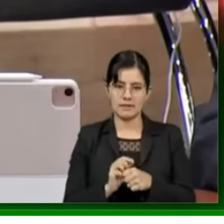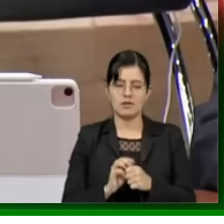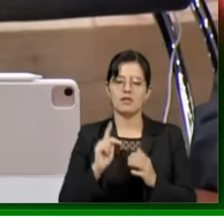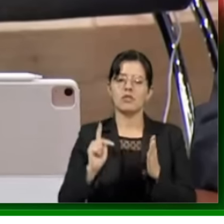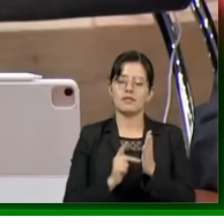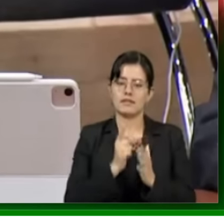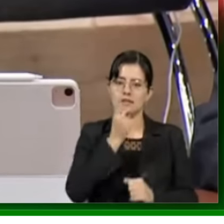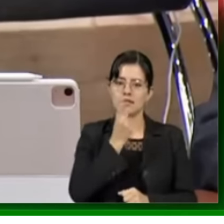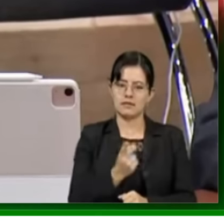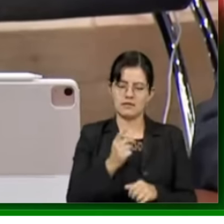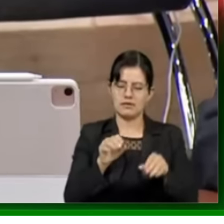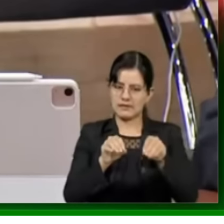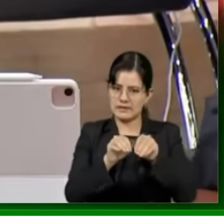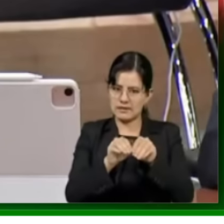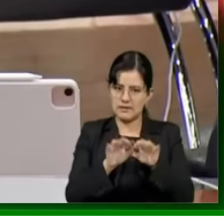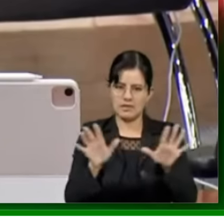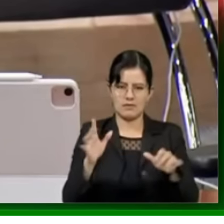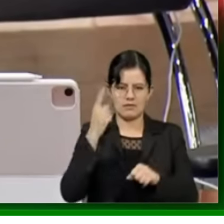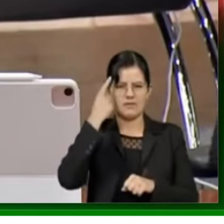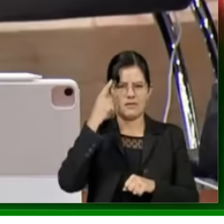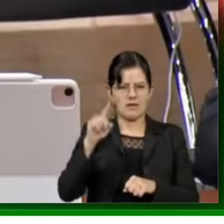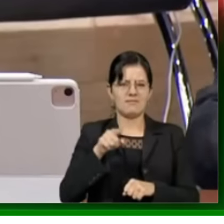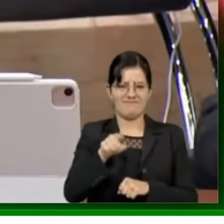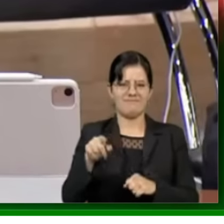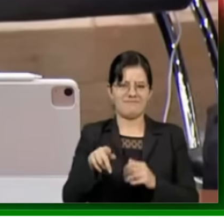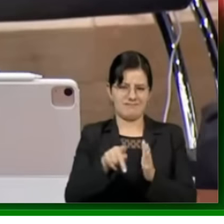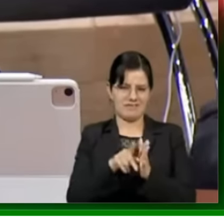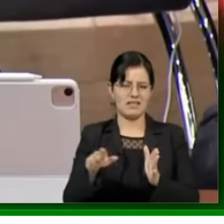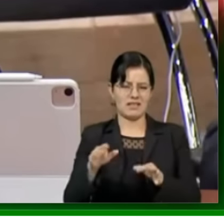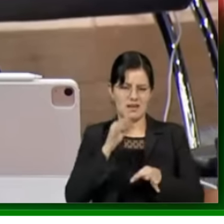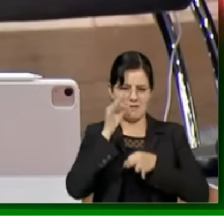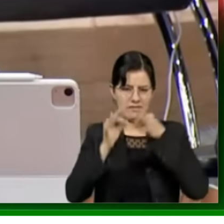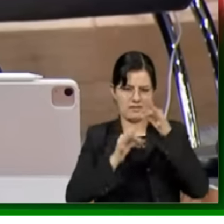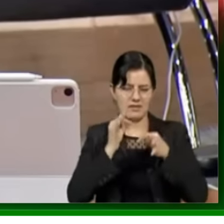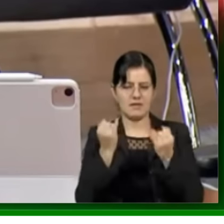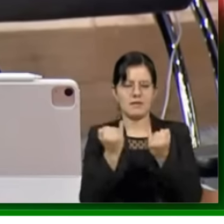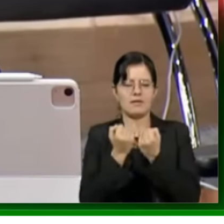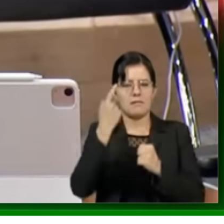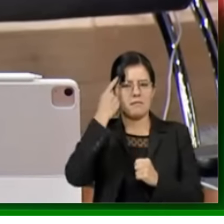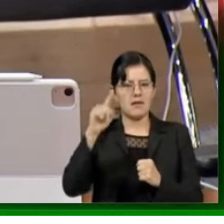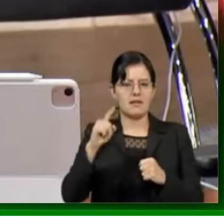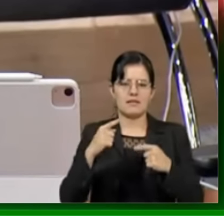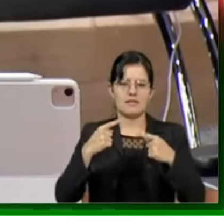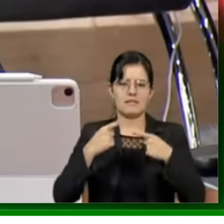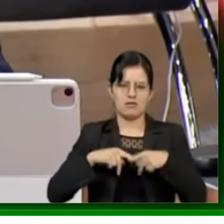repito muy claro para los medios de comunicación y para quienes nos sigan en las redes